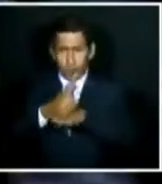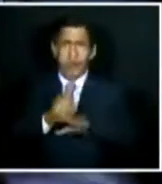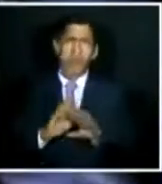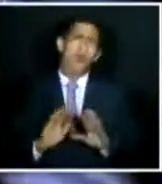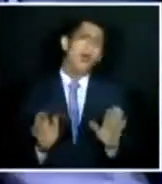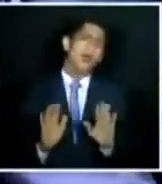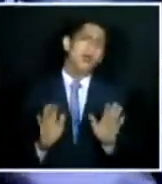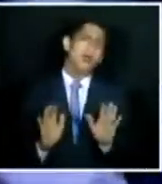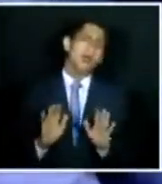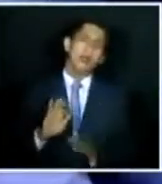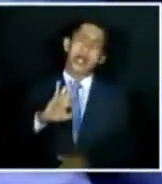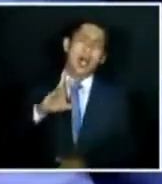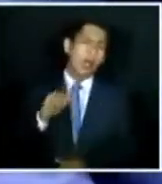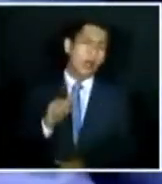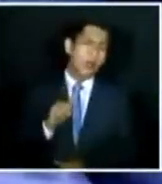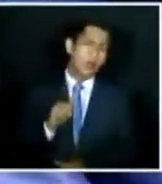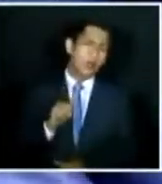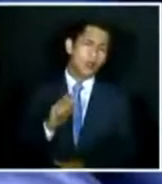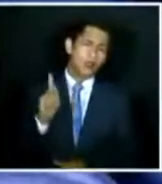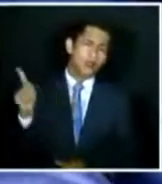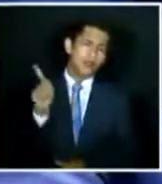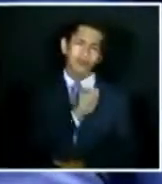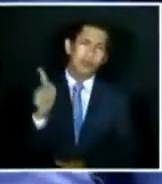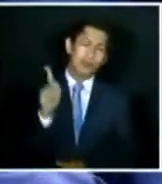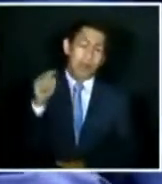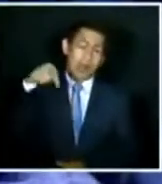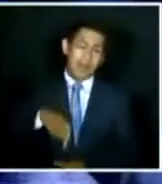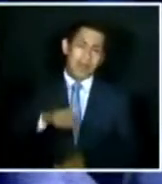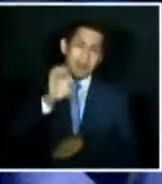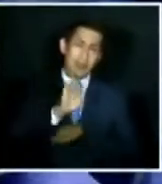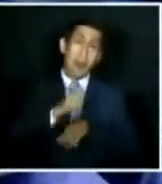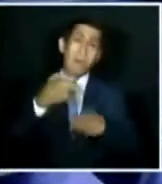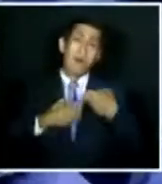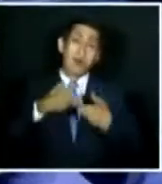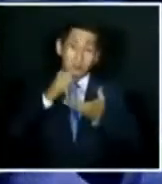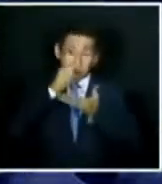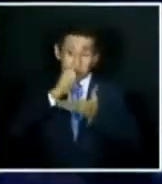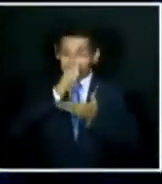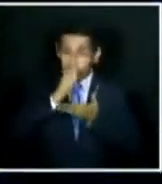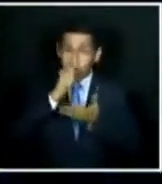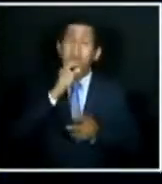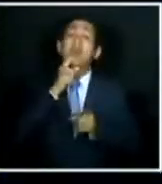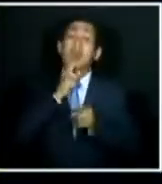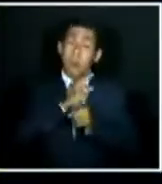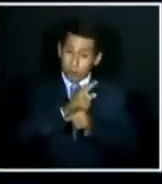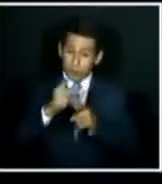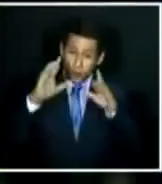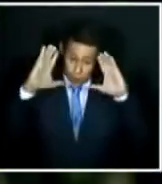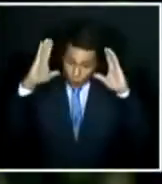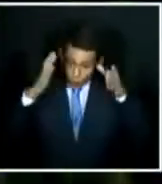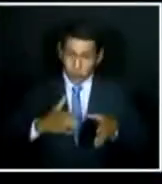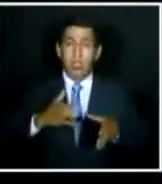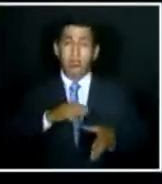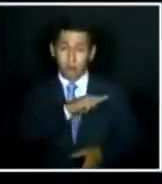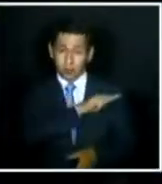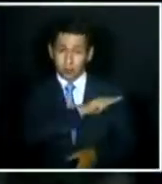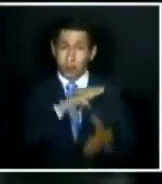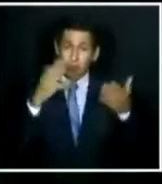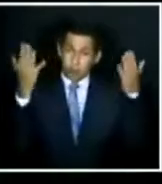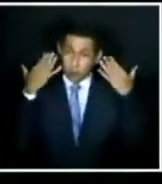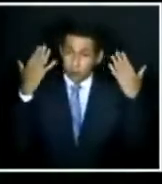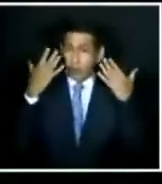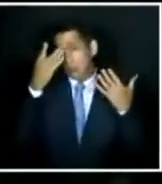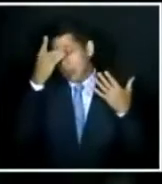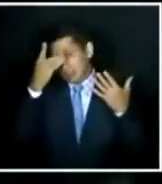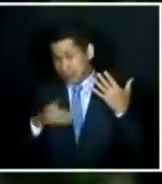delincuencia, es narcotráfico y crimen organizado. Y así el Consejo de Seguridad del Estado decidió en